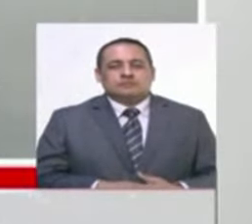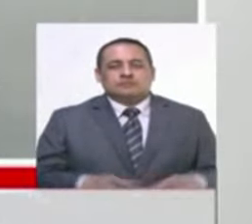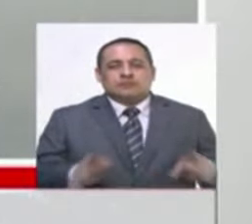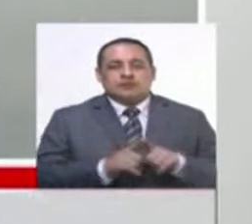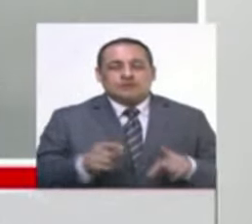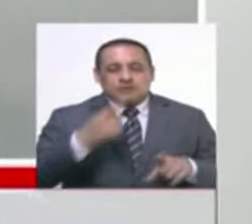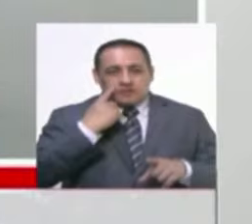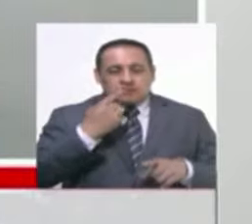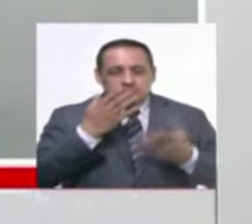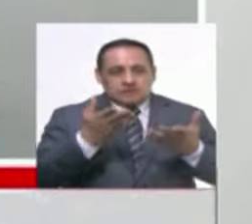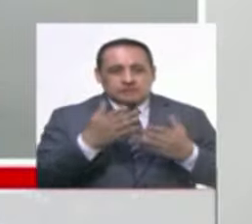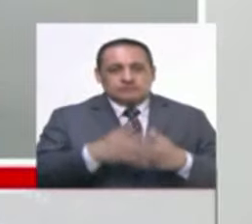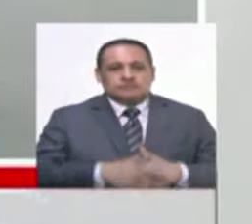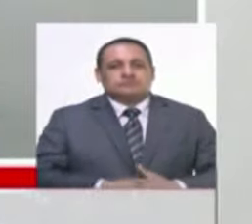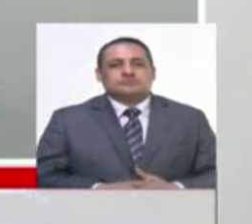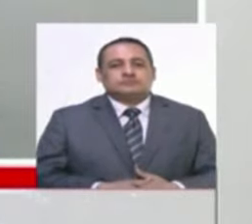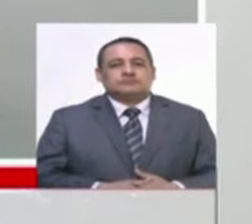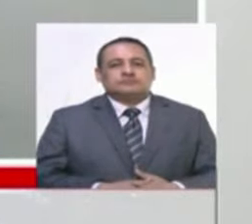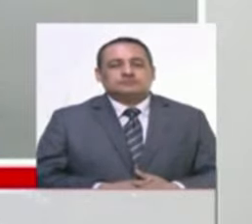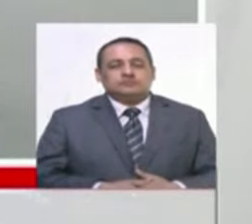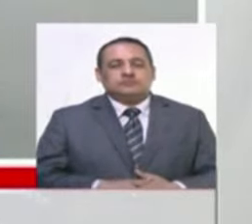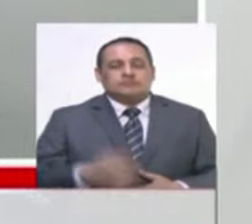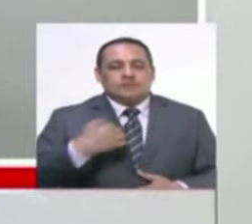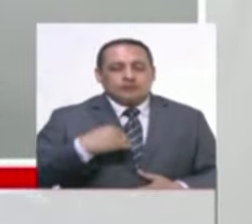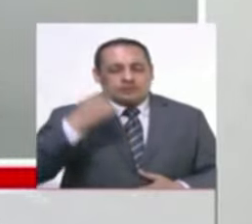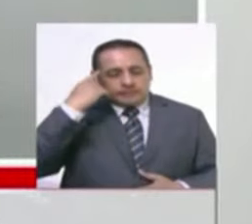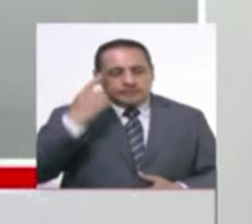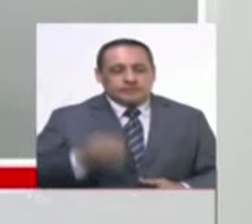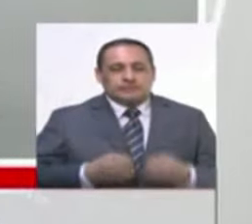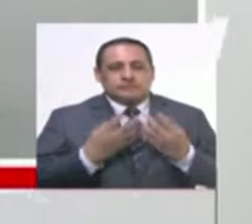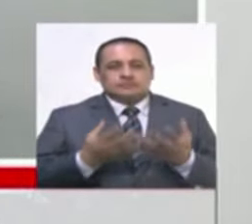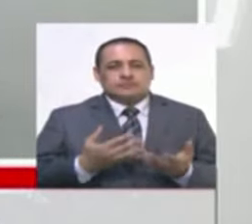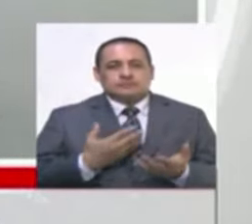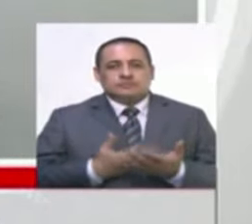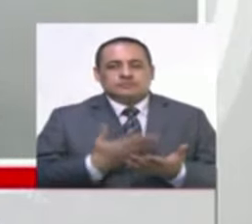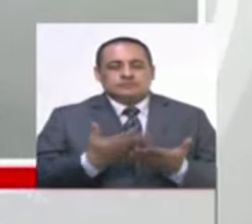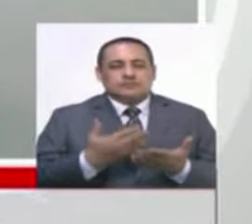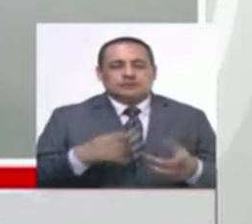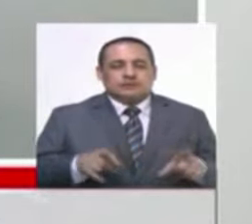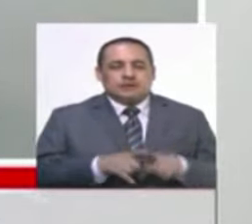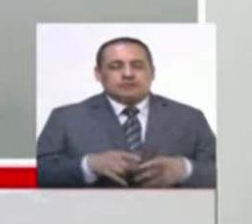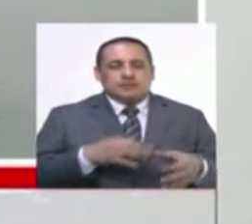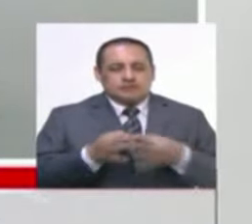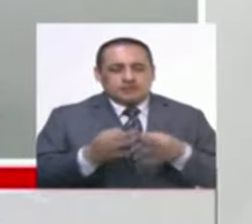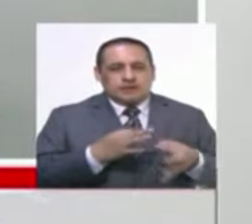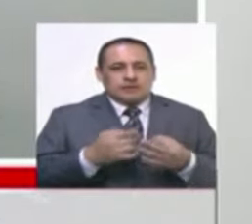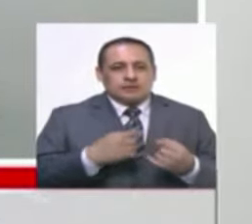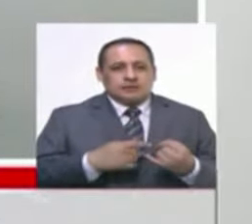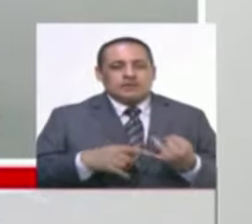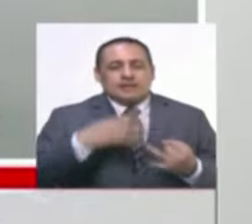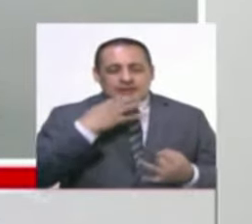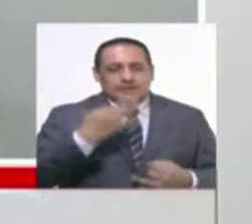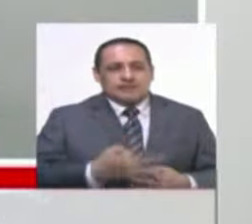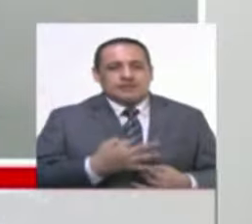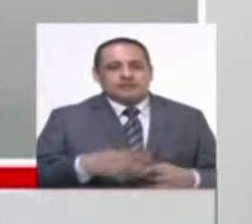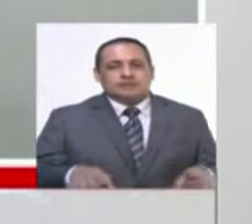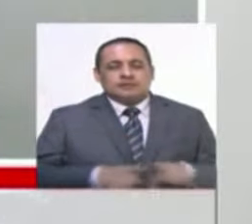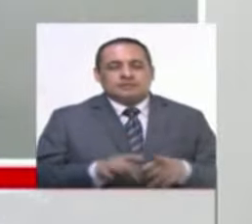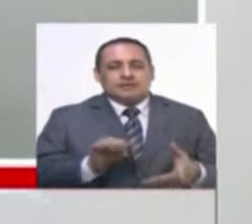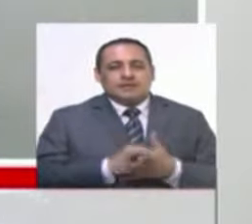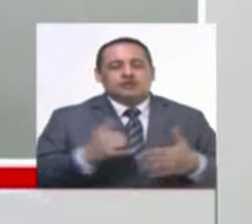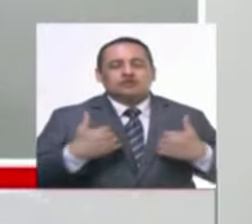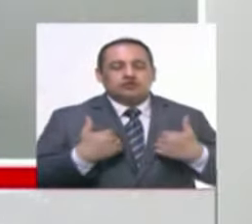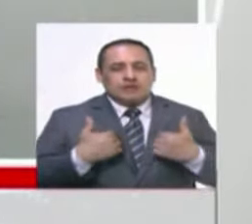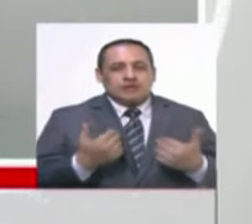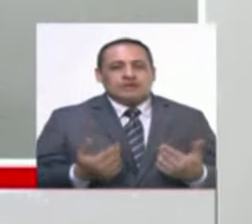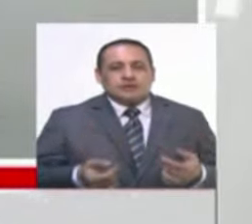Héctor José Ventura Ángel, pienso declarar con pruebas, pienso declarar la verdad, pero cuando yo